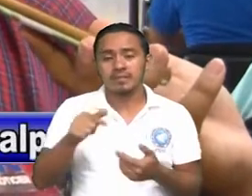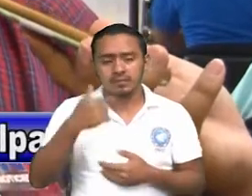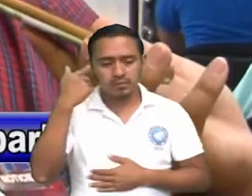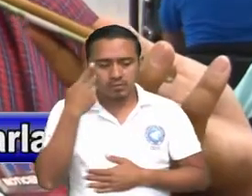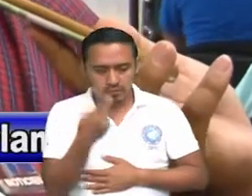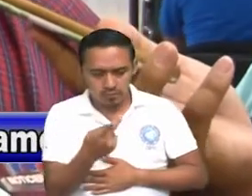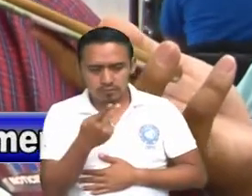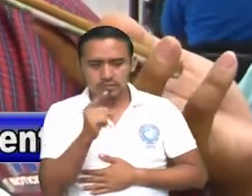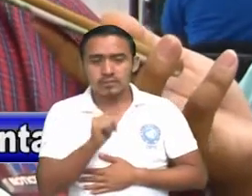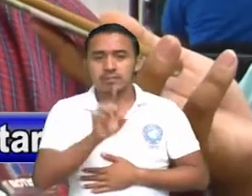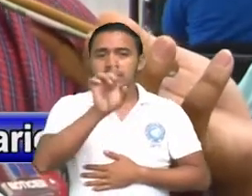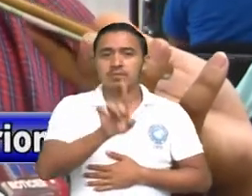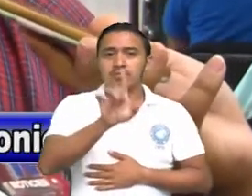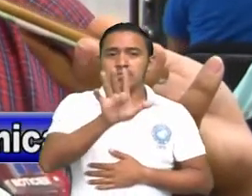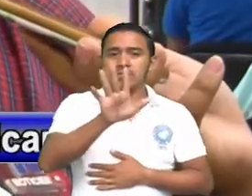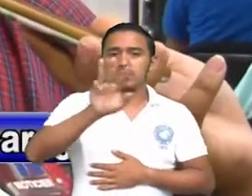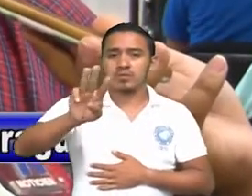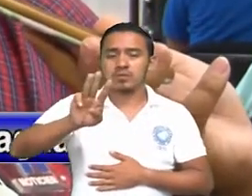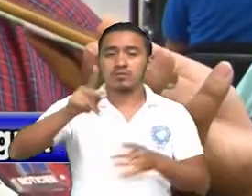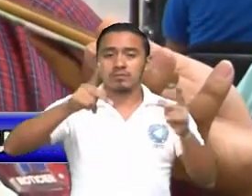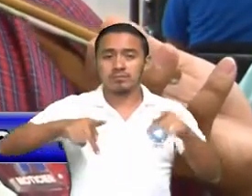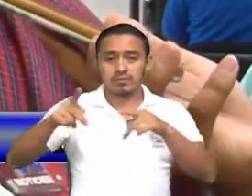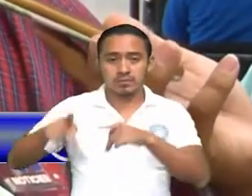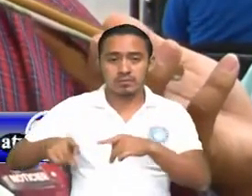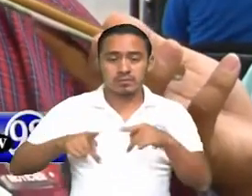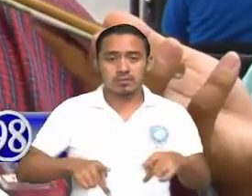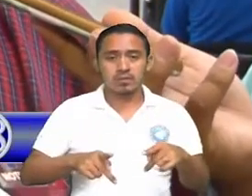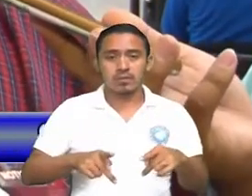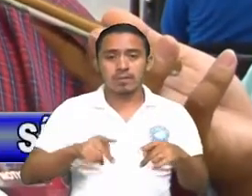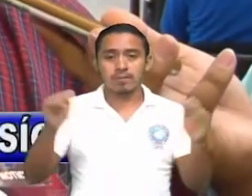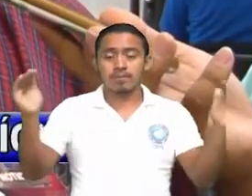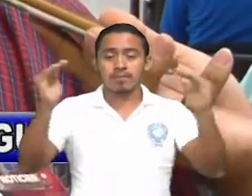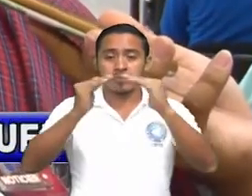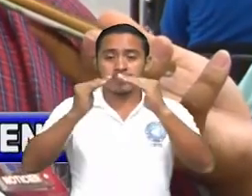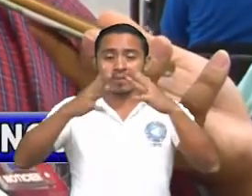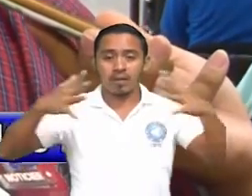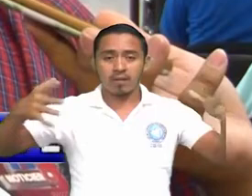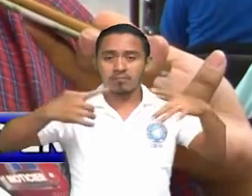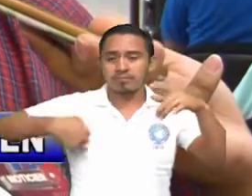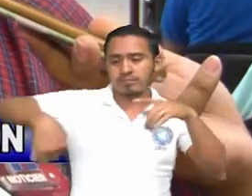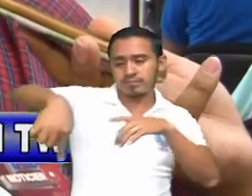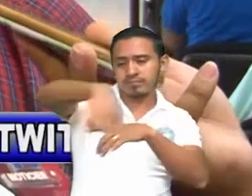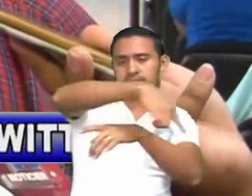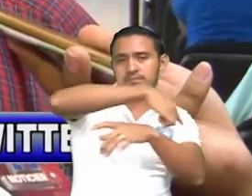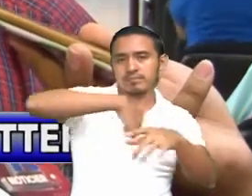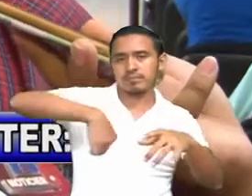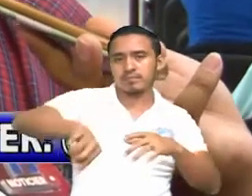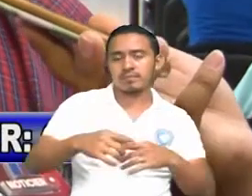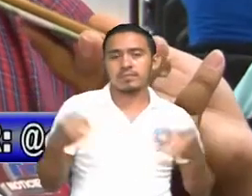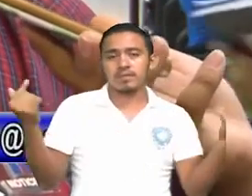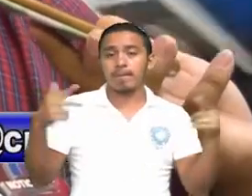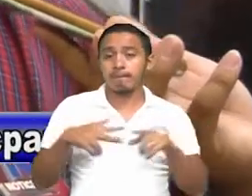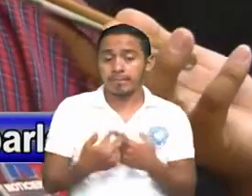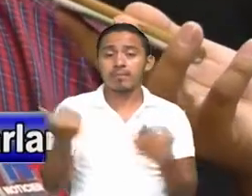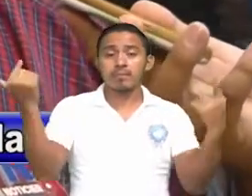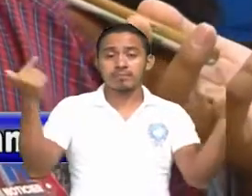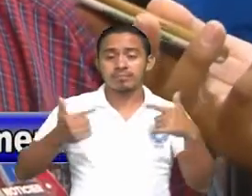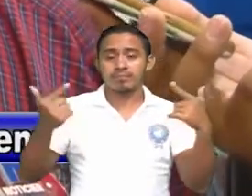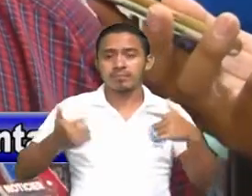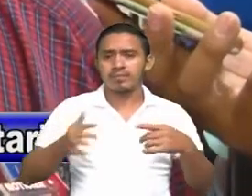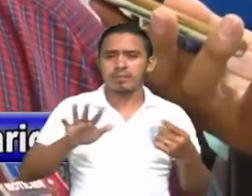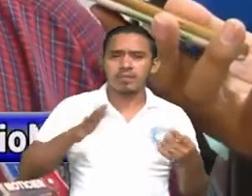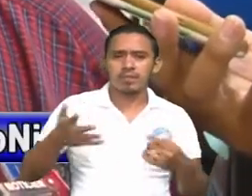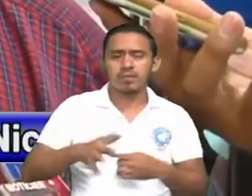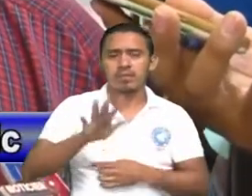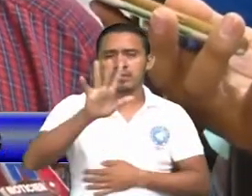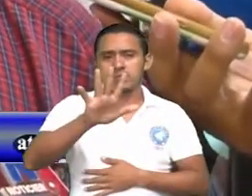habían 153 personas en la casona y alrededor cuando comenzó la batalla y murieron como